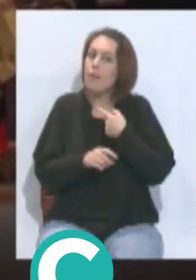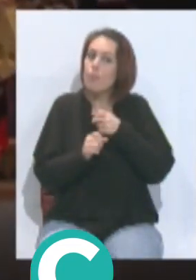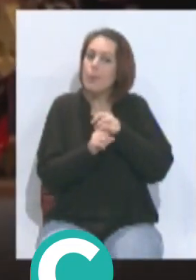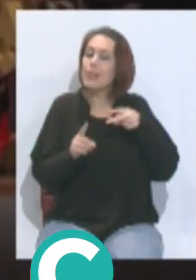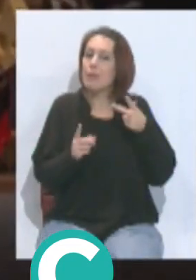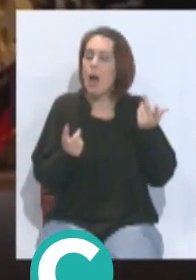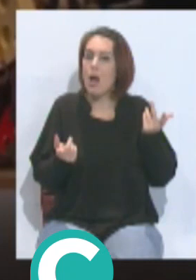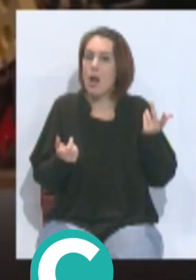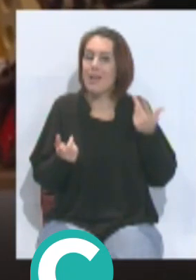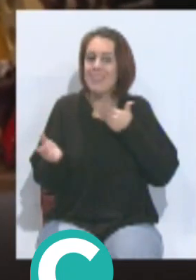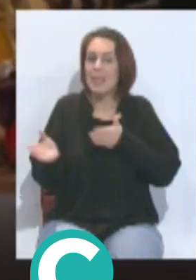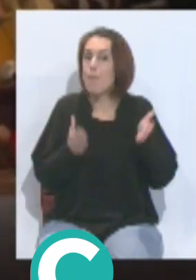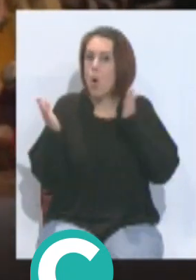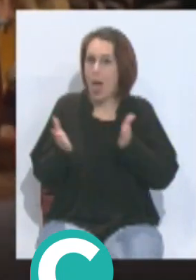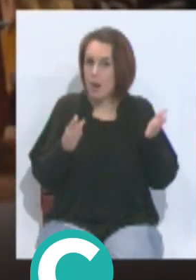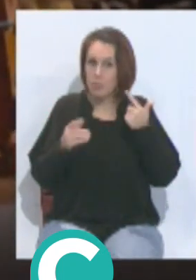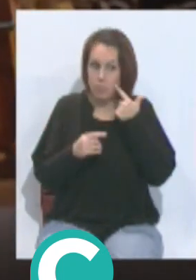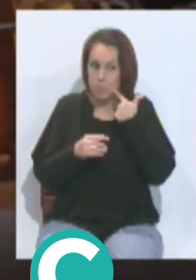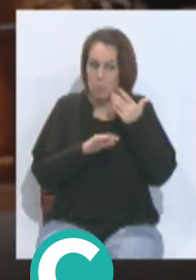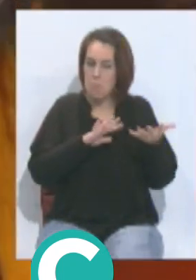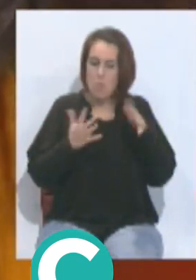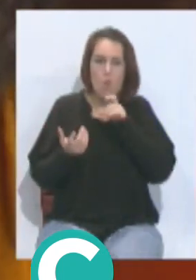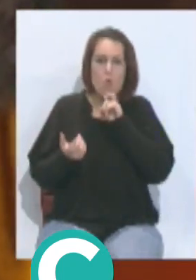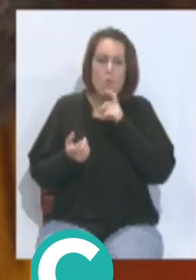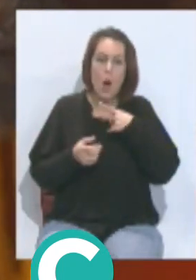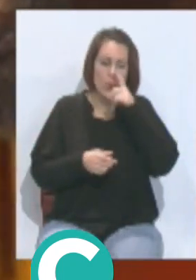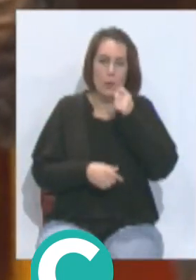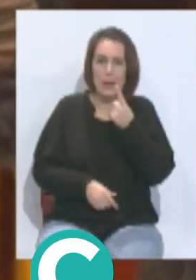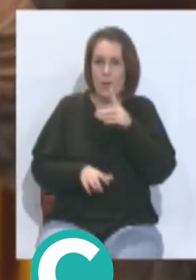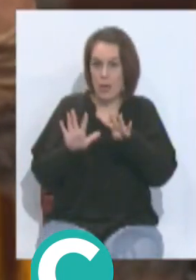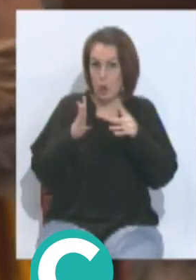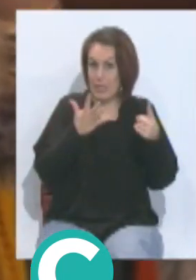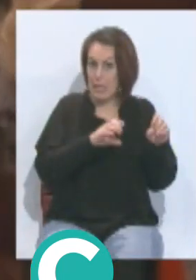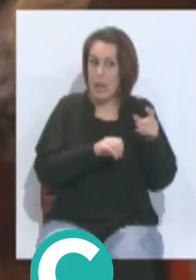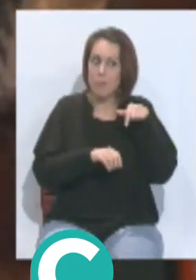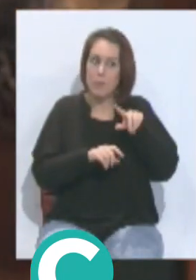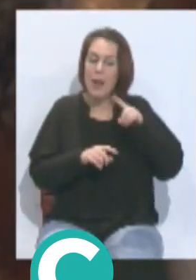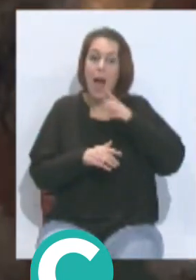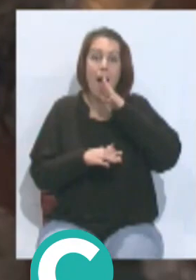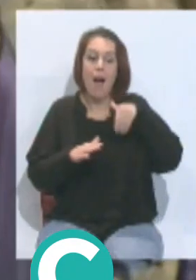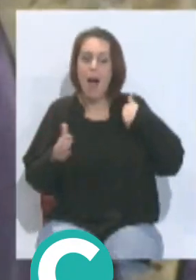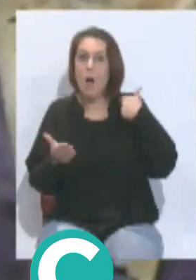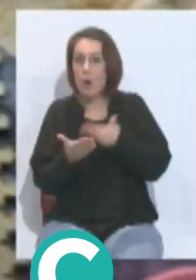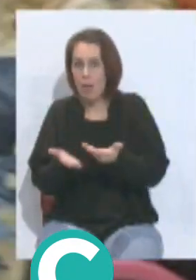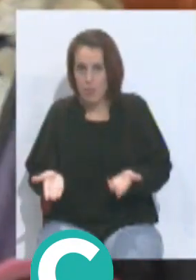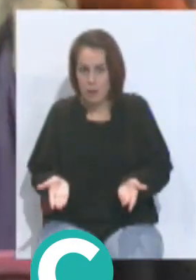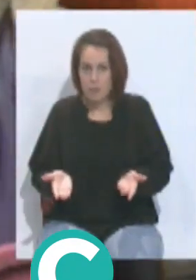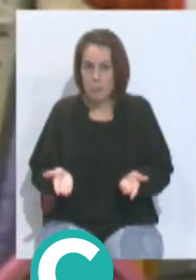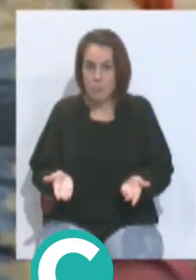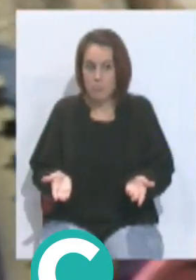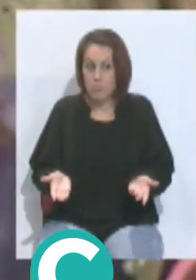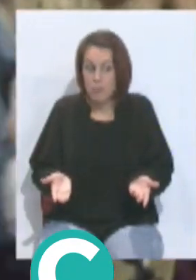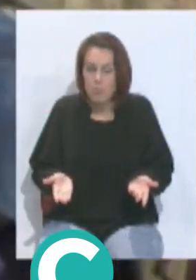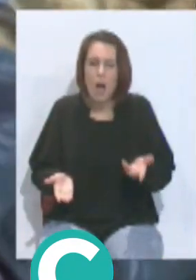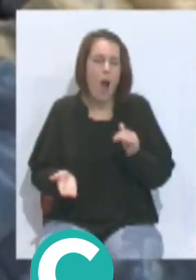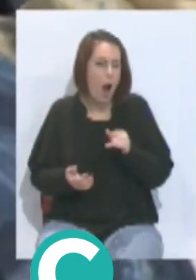perspectiva temporal de cómo ha evolucionado la comparsa desde 1960, que está la primera, hasta la actualidad. Y